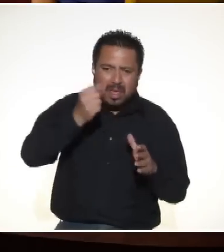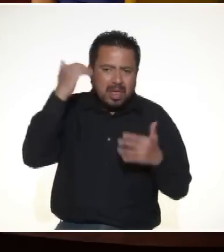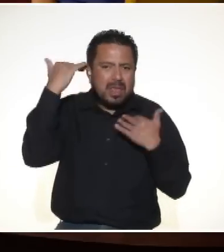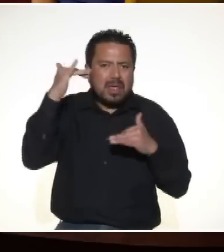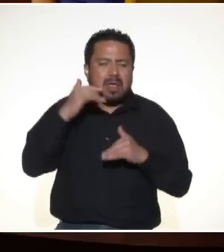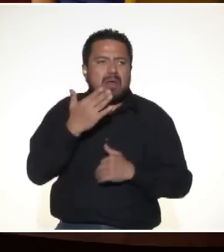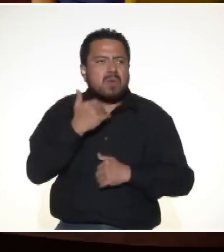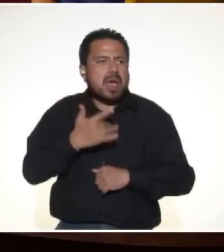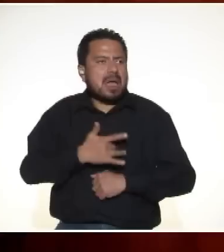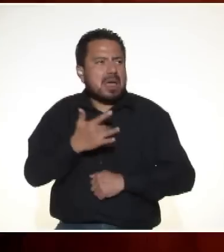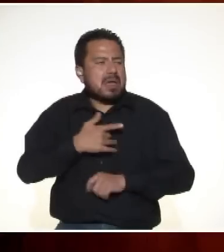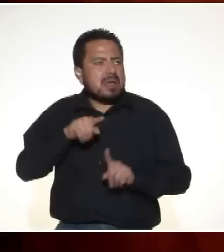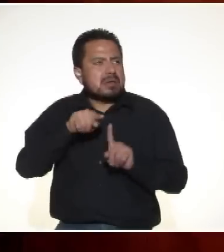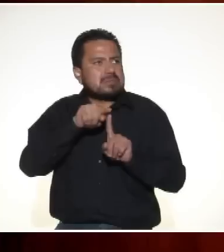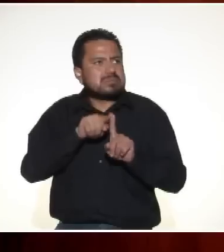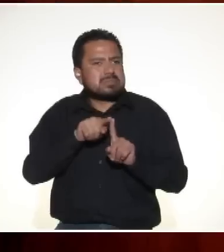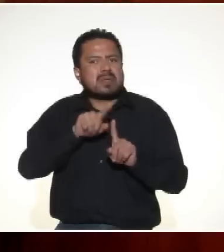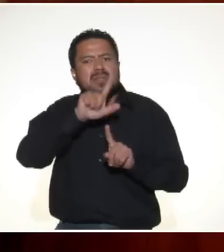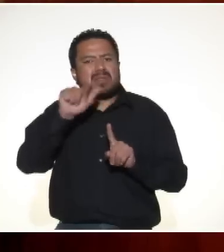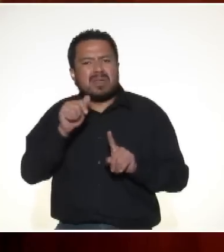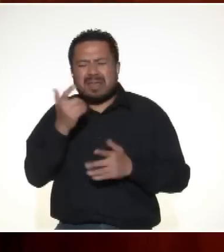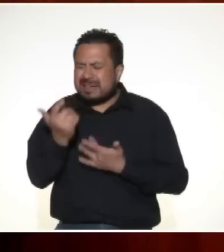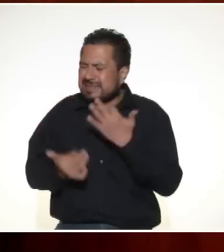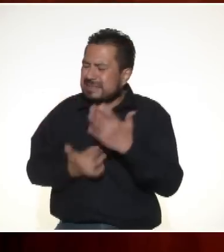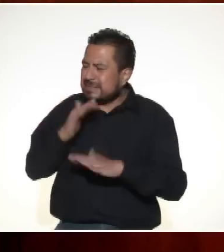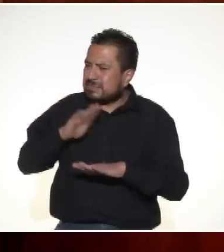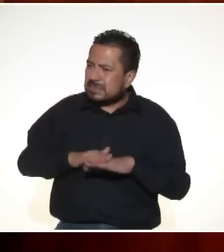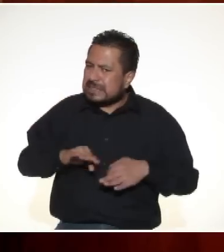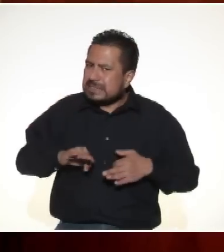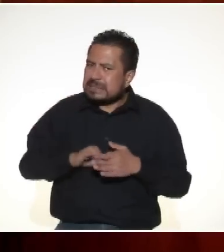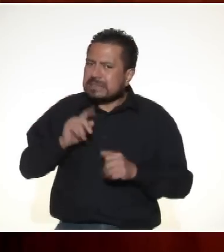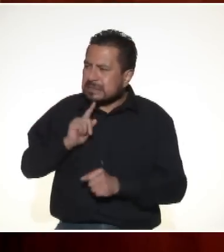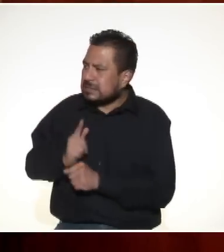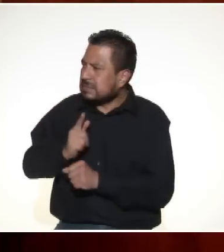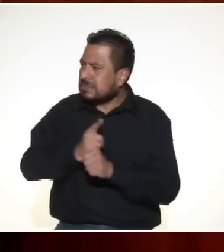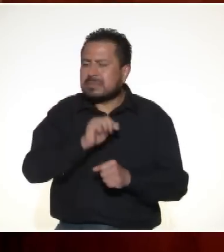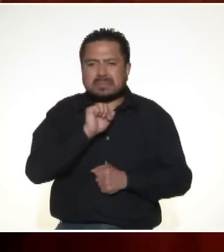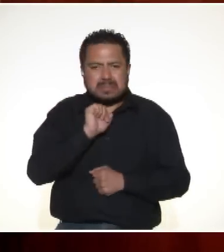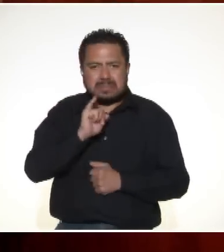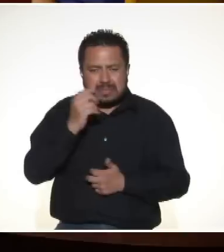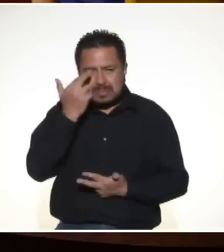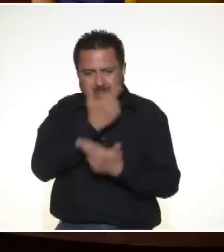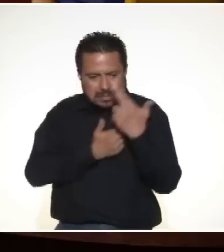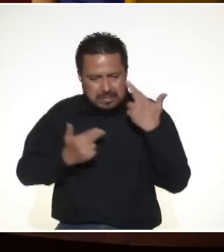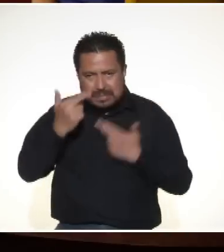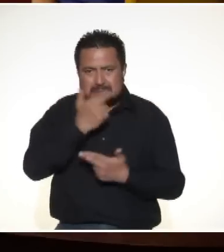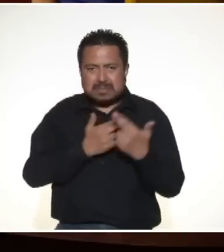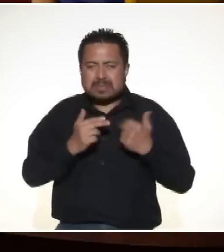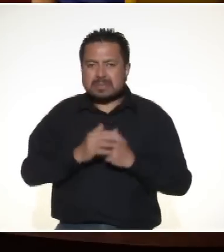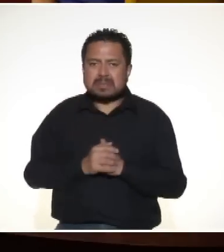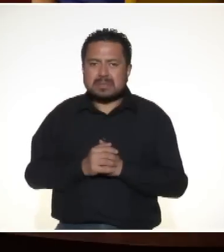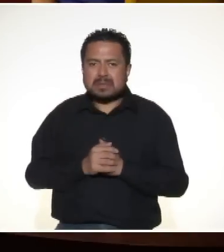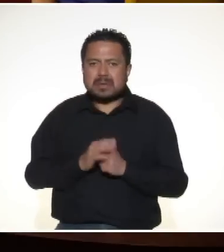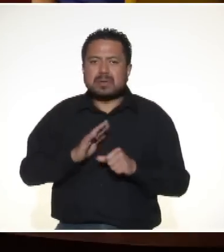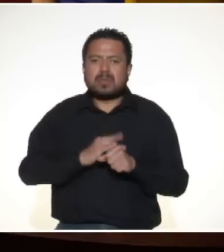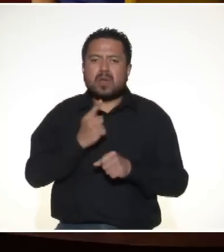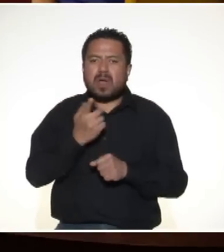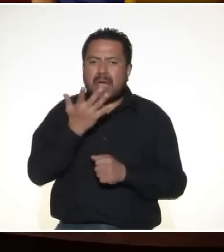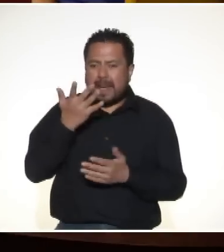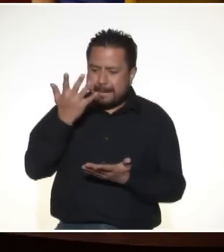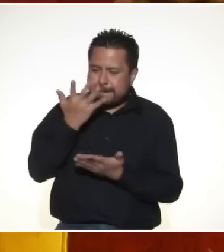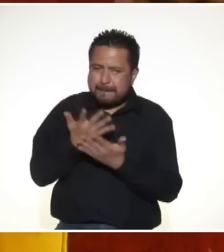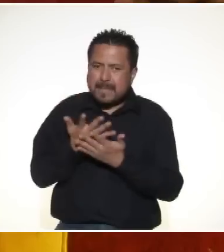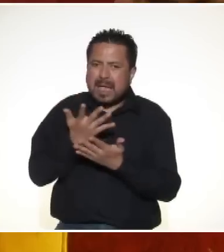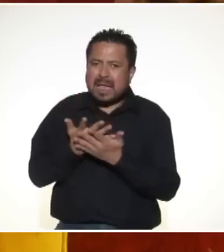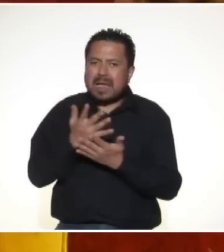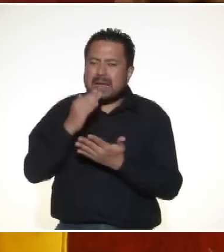checaron la temperatura y llegan todos quemados. Es súper frecuente. Checar con el codo, no con la mano. Okay. ¿Por qué? Nuestra mano es menos